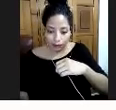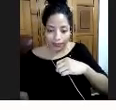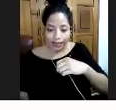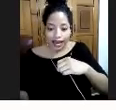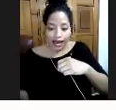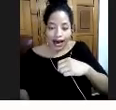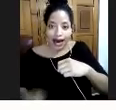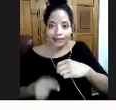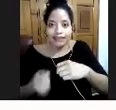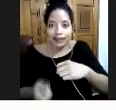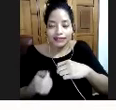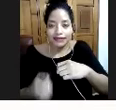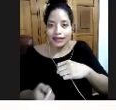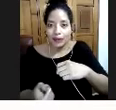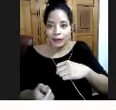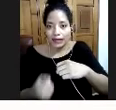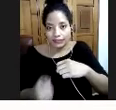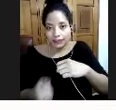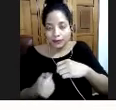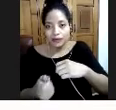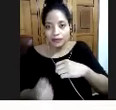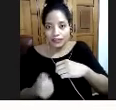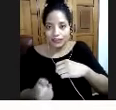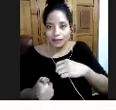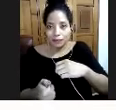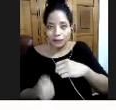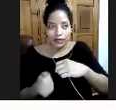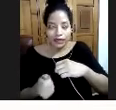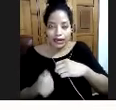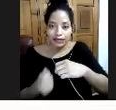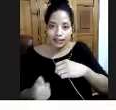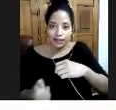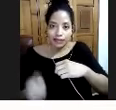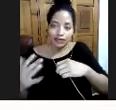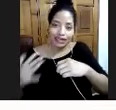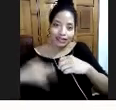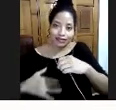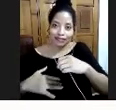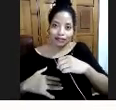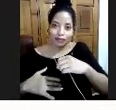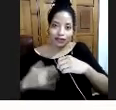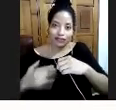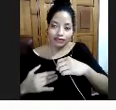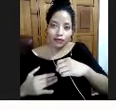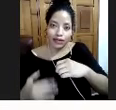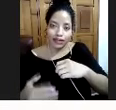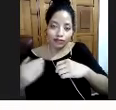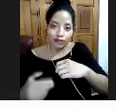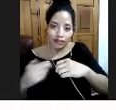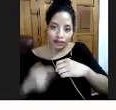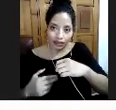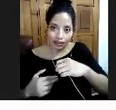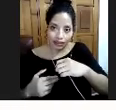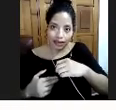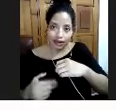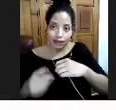situación. Activar la sala de espera. Este es un muy buen tip, porque así la persona que recibe puede estar segura que solamente